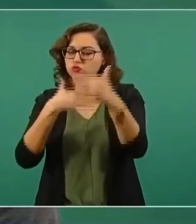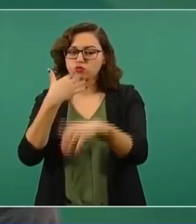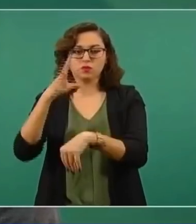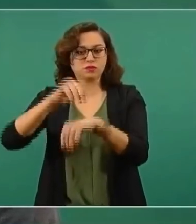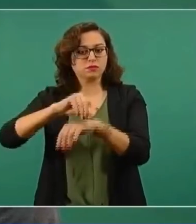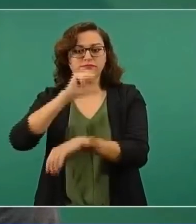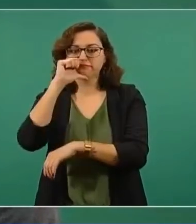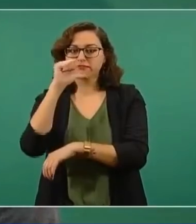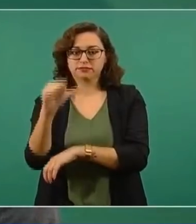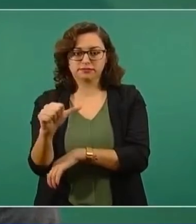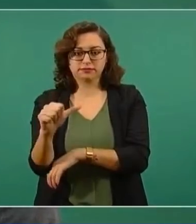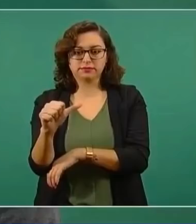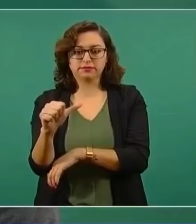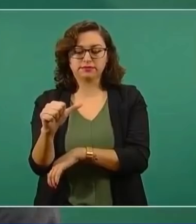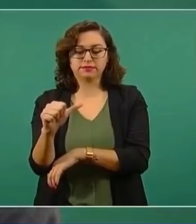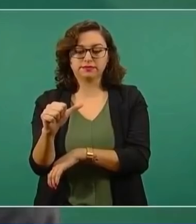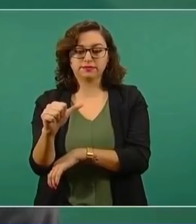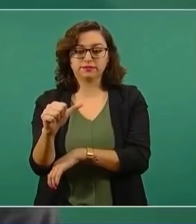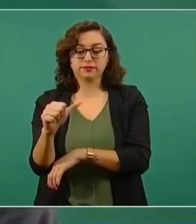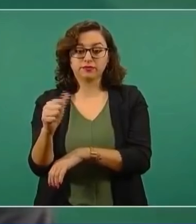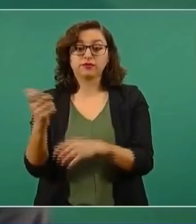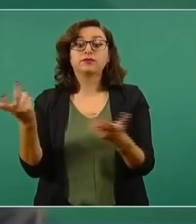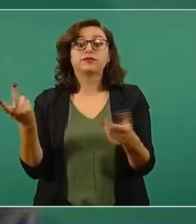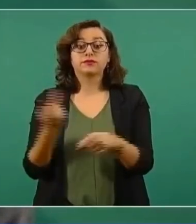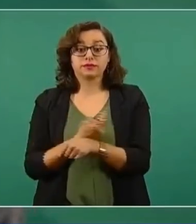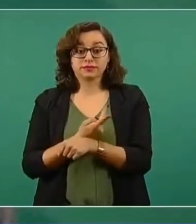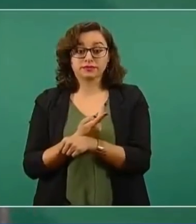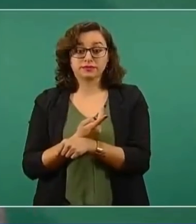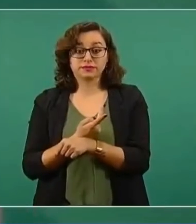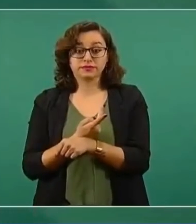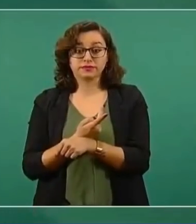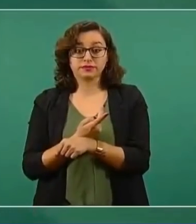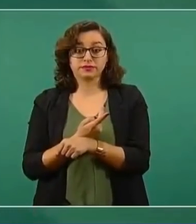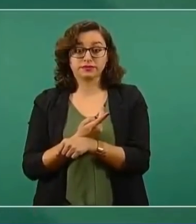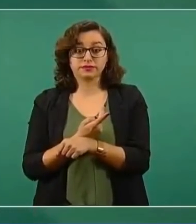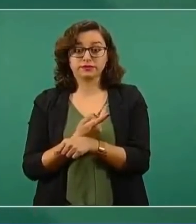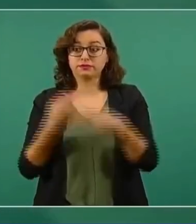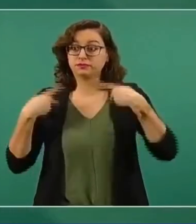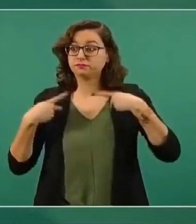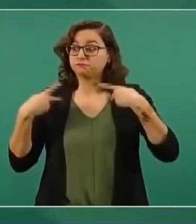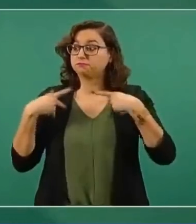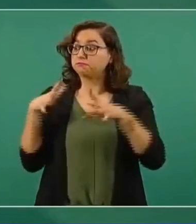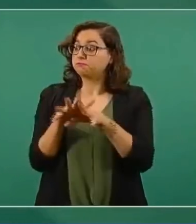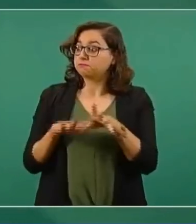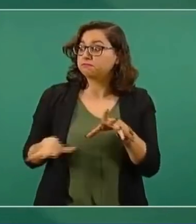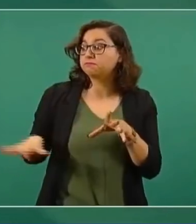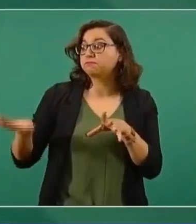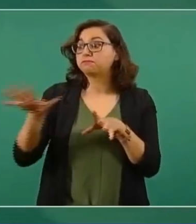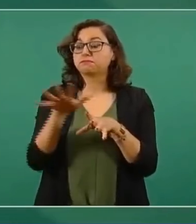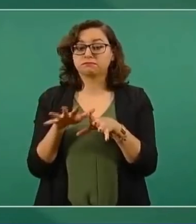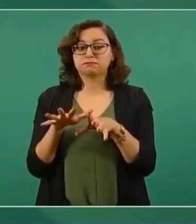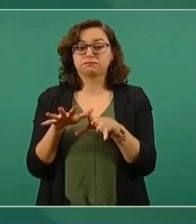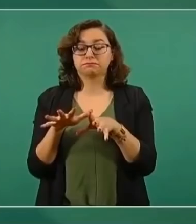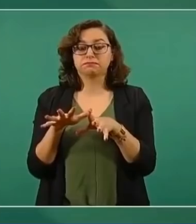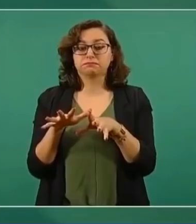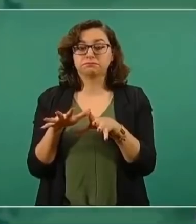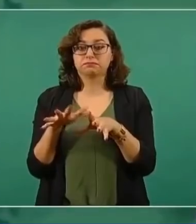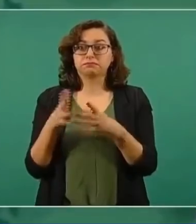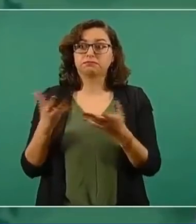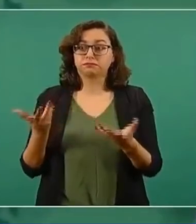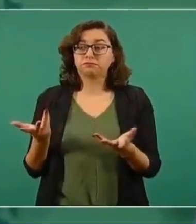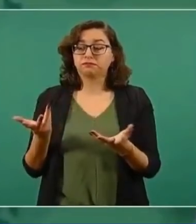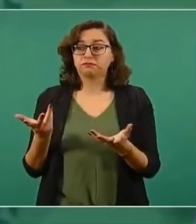país y que el pueblo decida. Va a